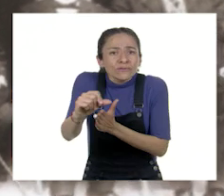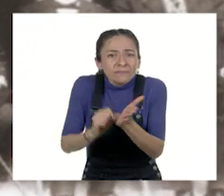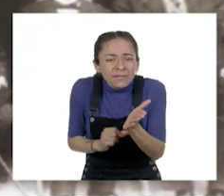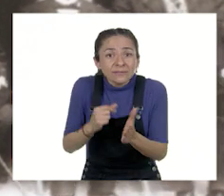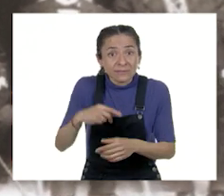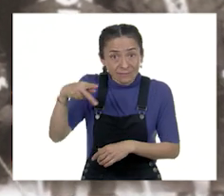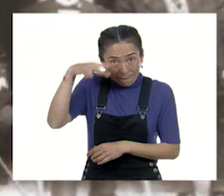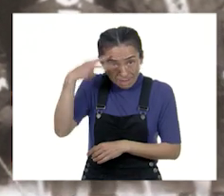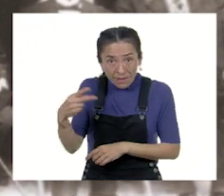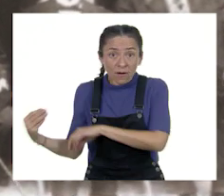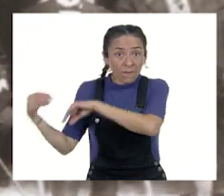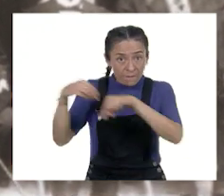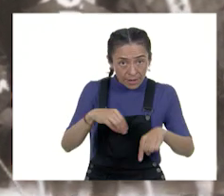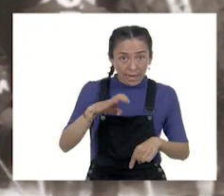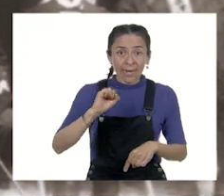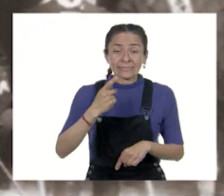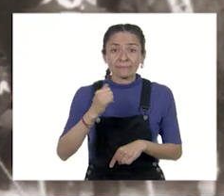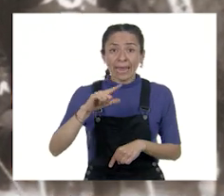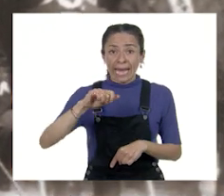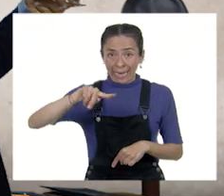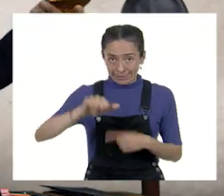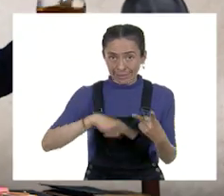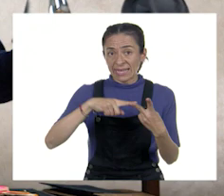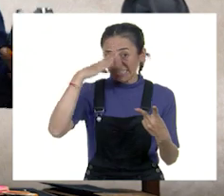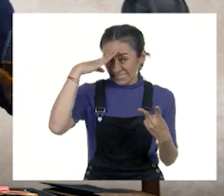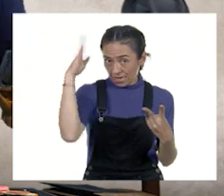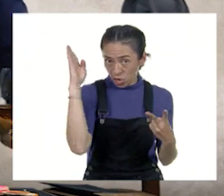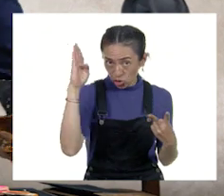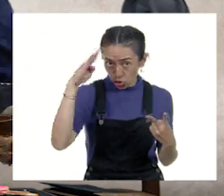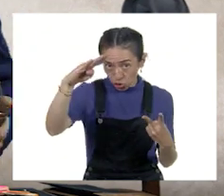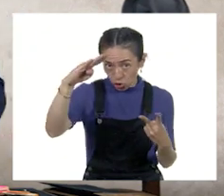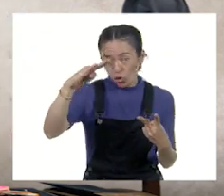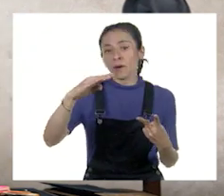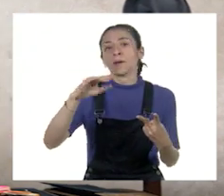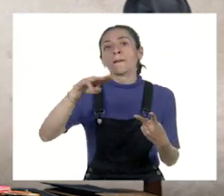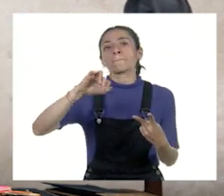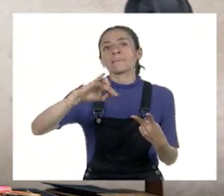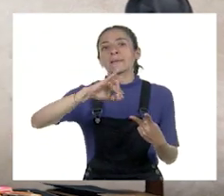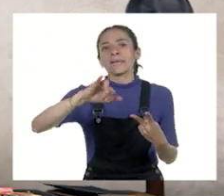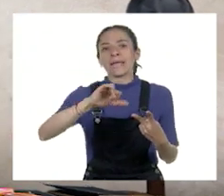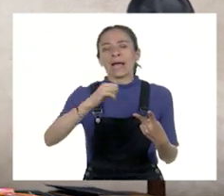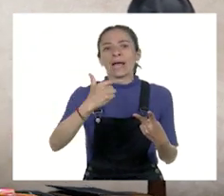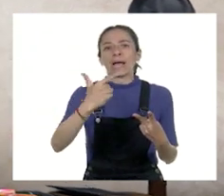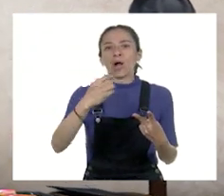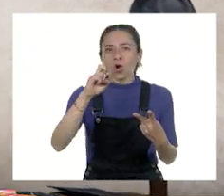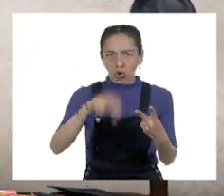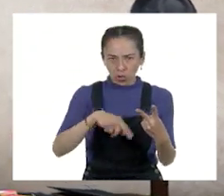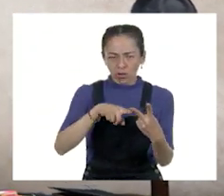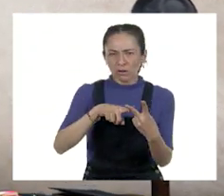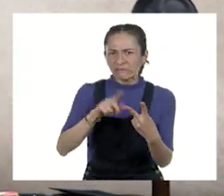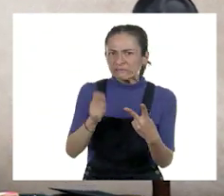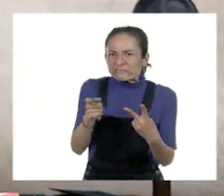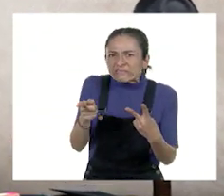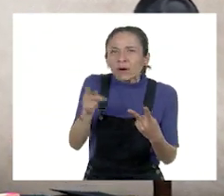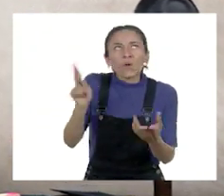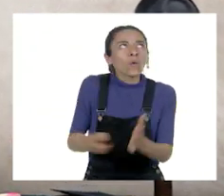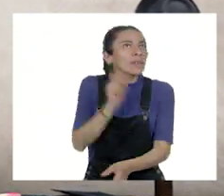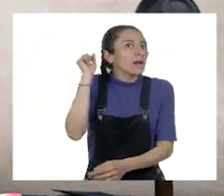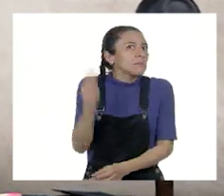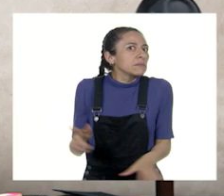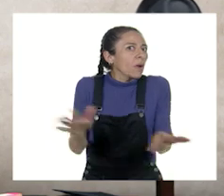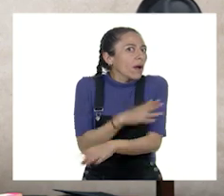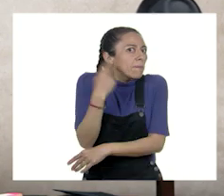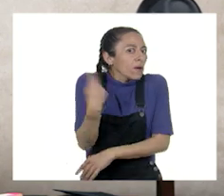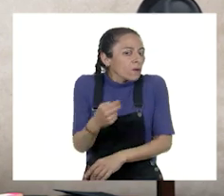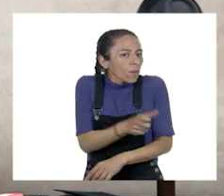señor Espeleta y el señor Migajón. Y dale con el señor Espeleta, pero ahora además el señor Pallavicini le